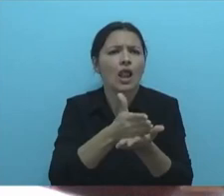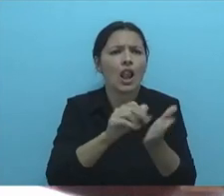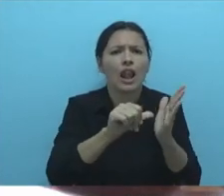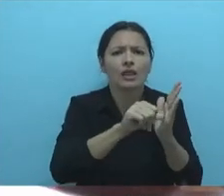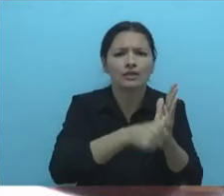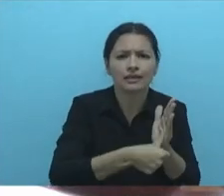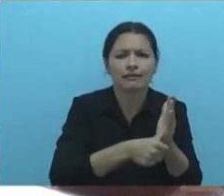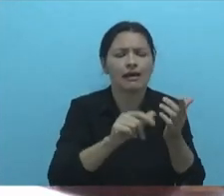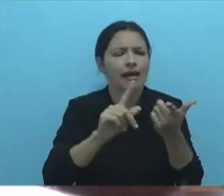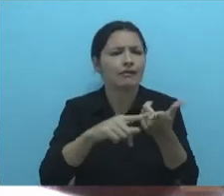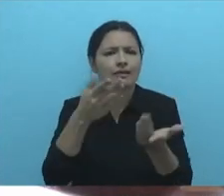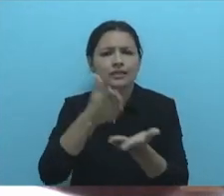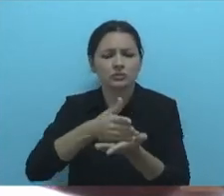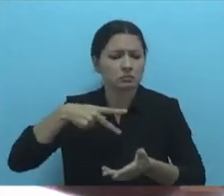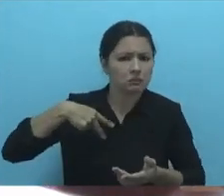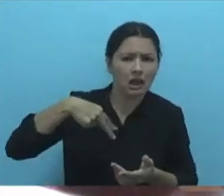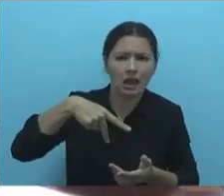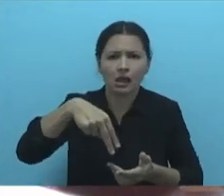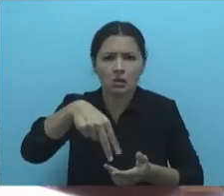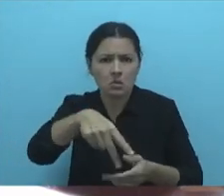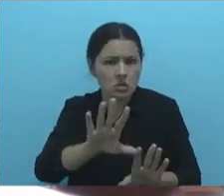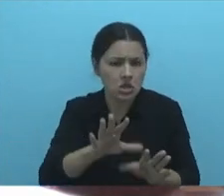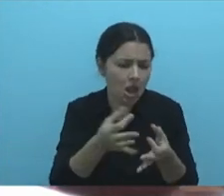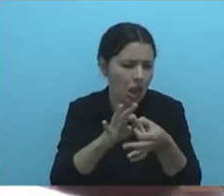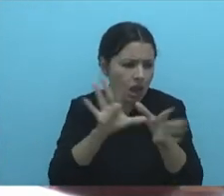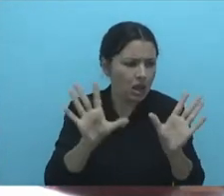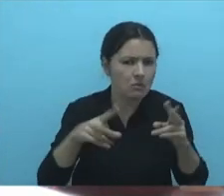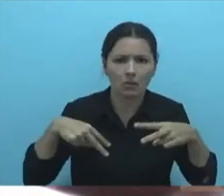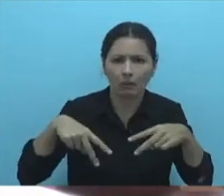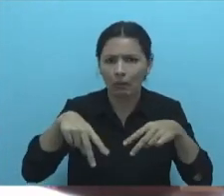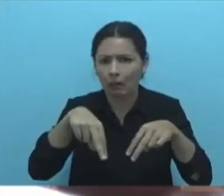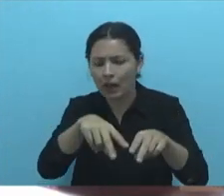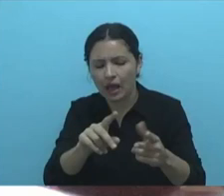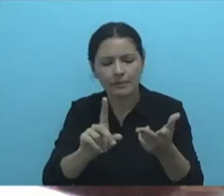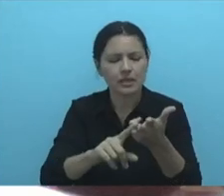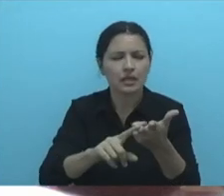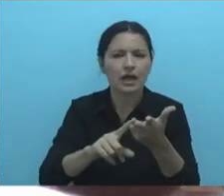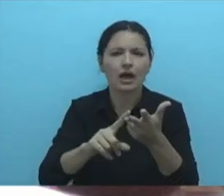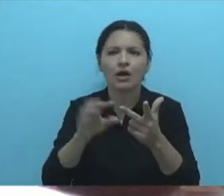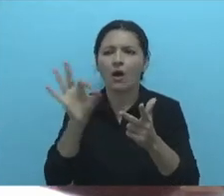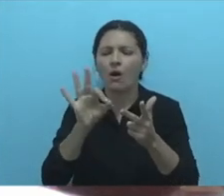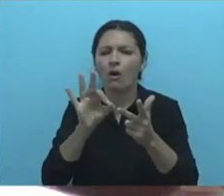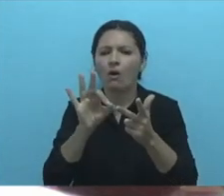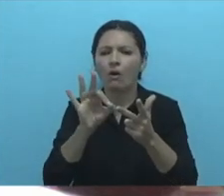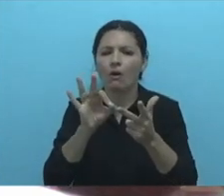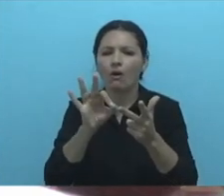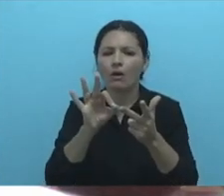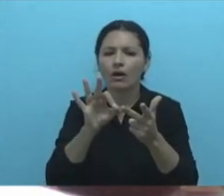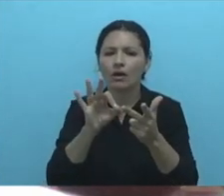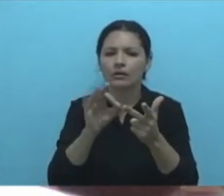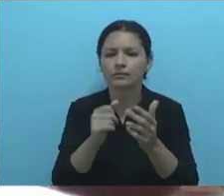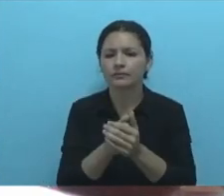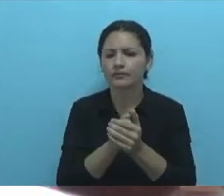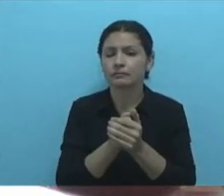que su derecho a circular libremente que vieron negadas Ni más ni menos que la posibilidad de tener un estado que garantice la plena